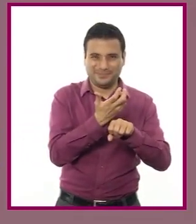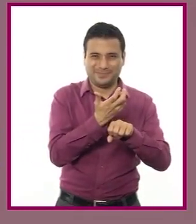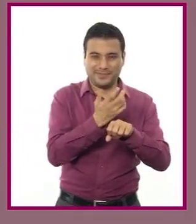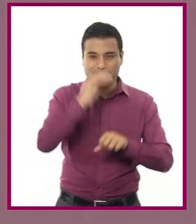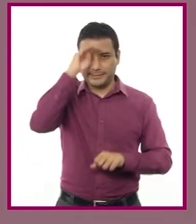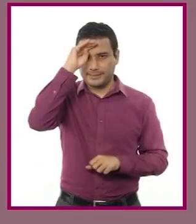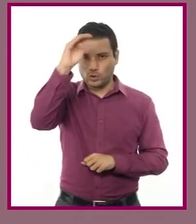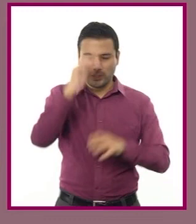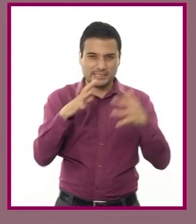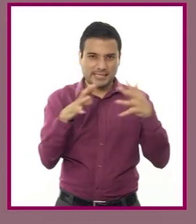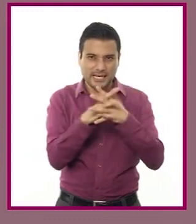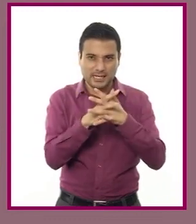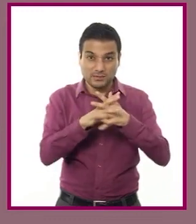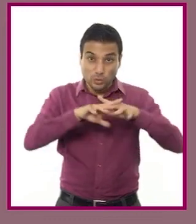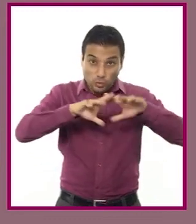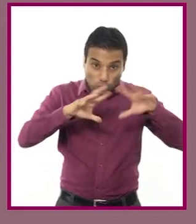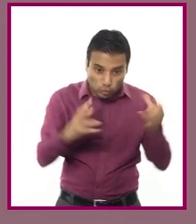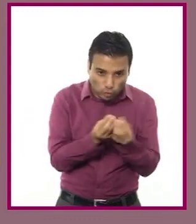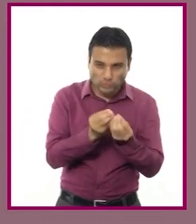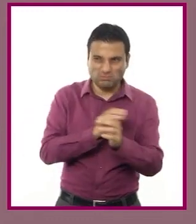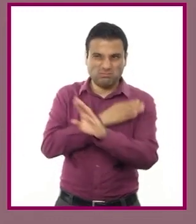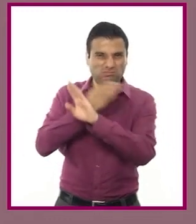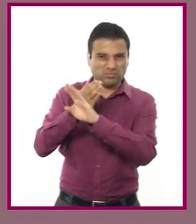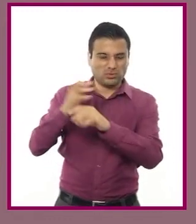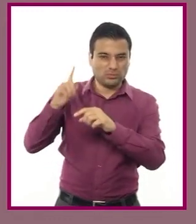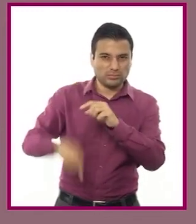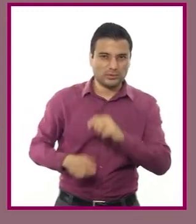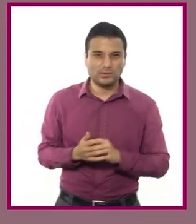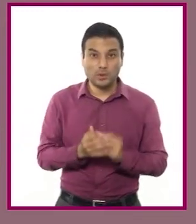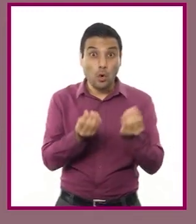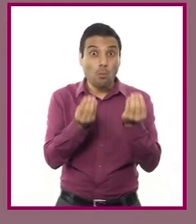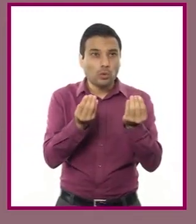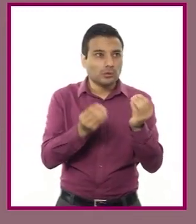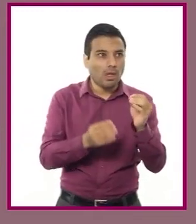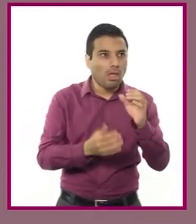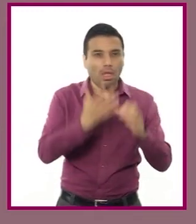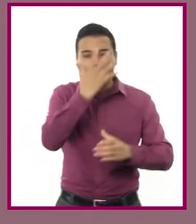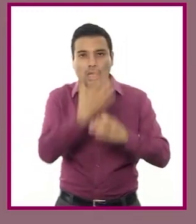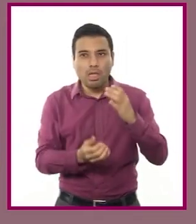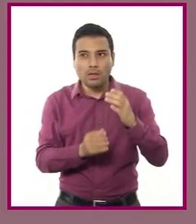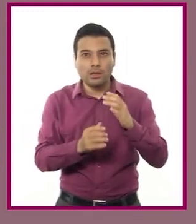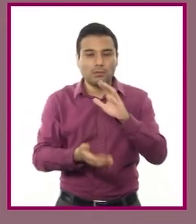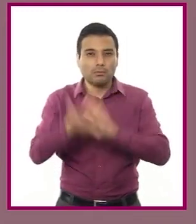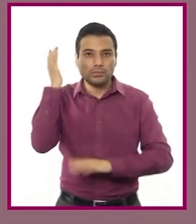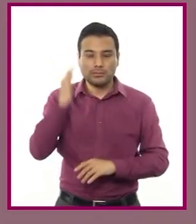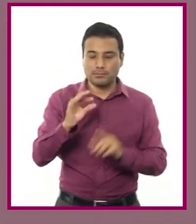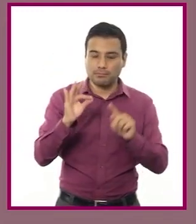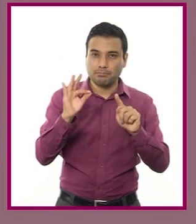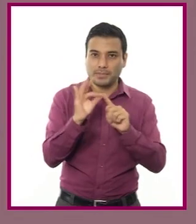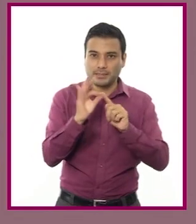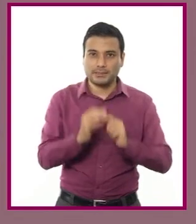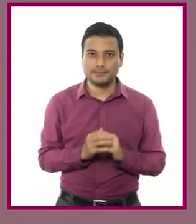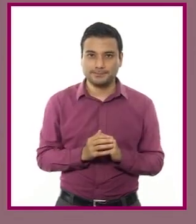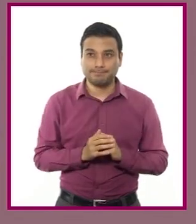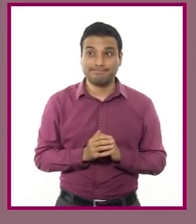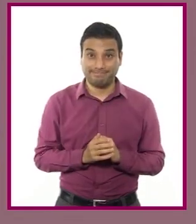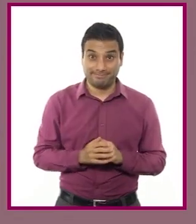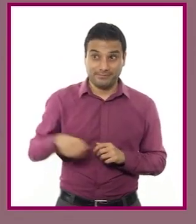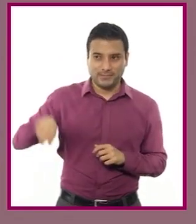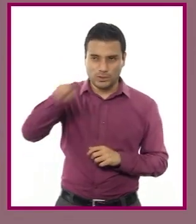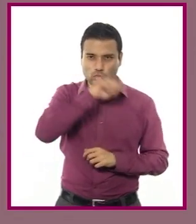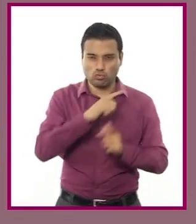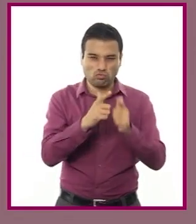los señores de la guerra. Muchos huyeron a Pakistán. pero continúan siendo la principal